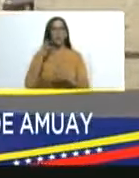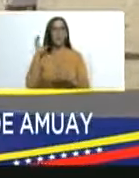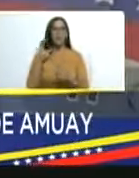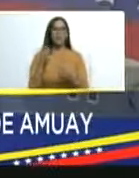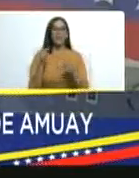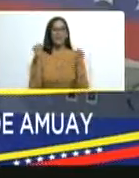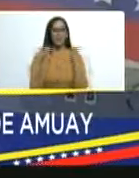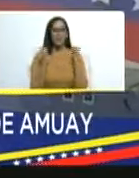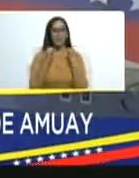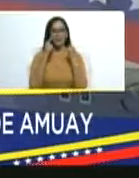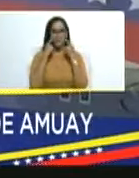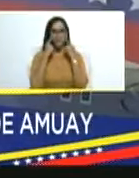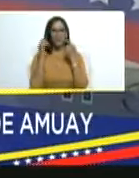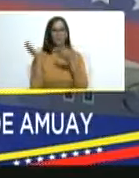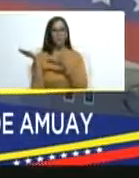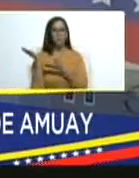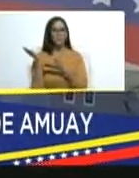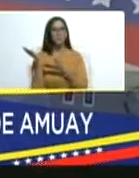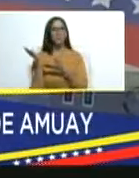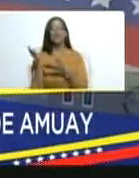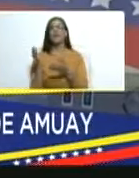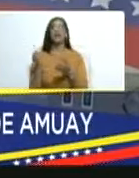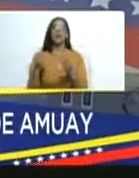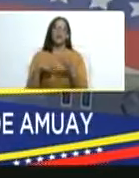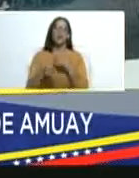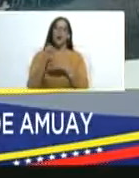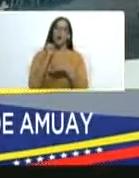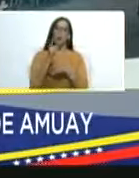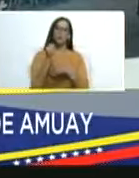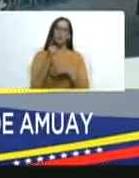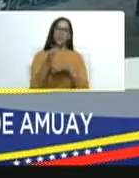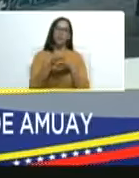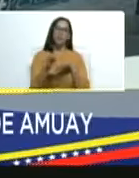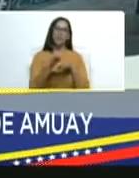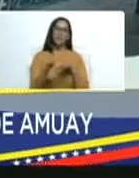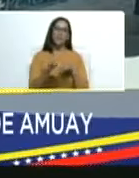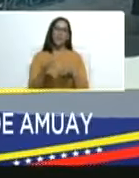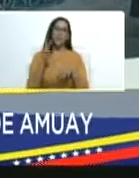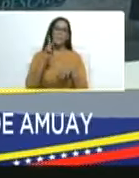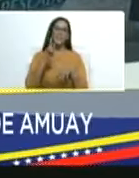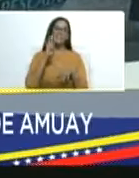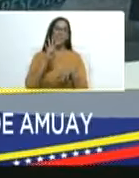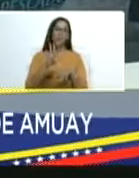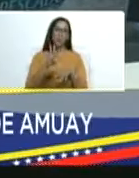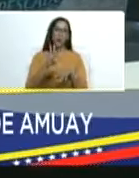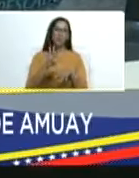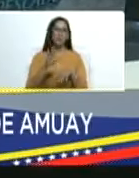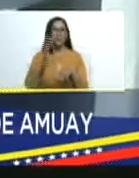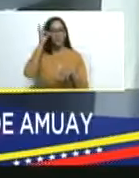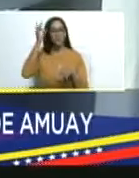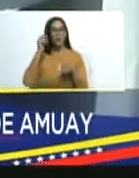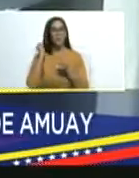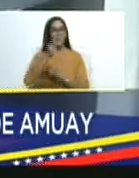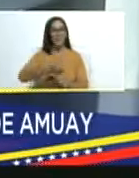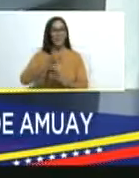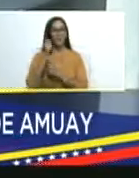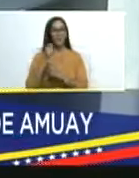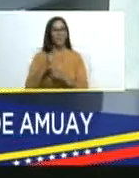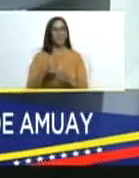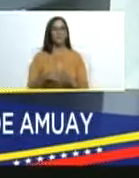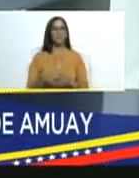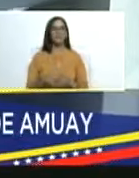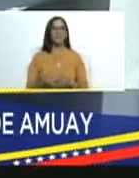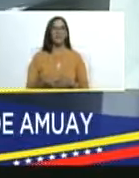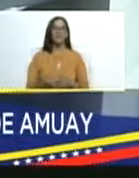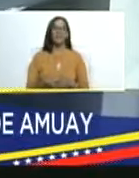están viendo el día de hoy, bueno, están yendo para 11 municipios, 24 consejos de pescadores